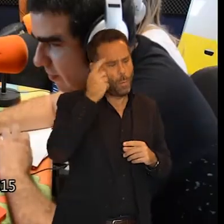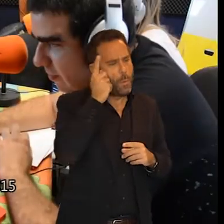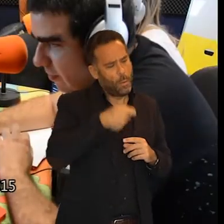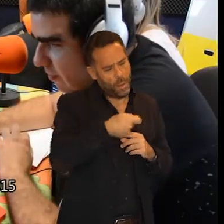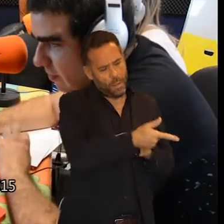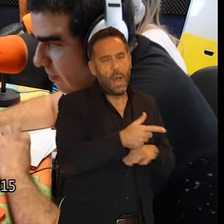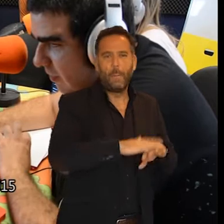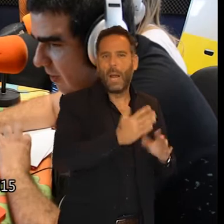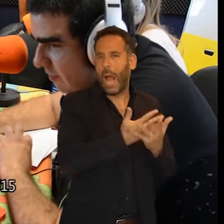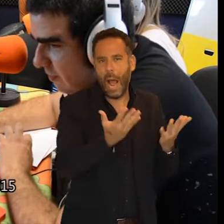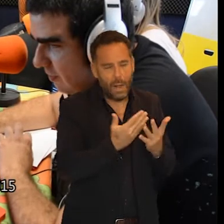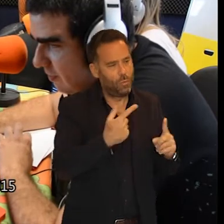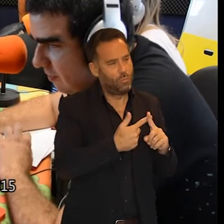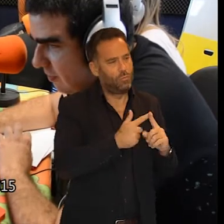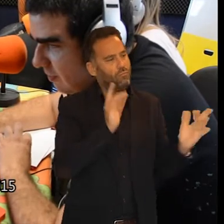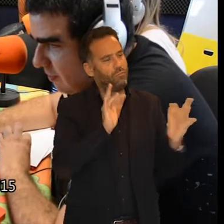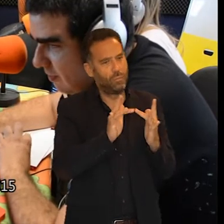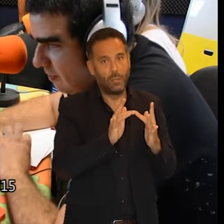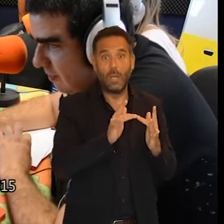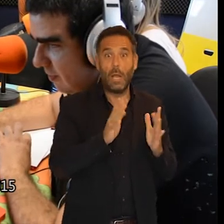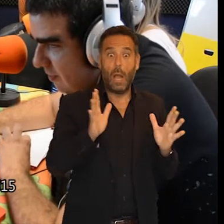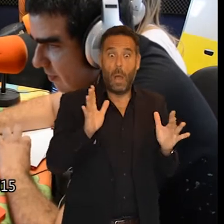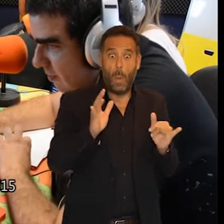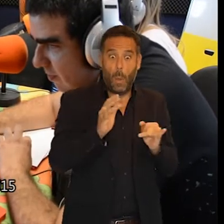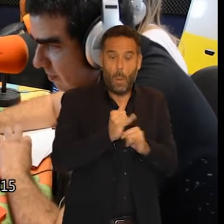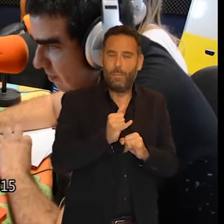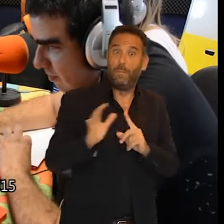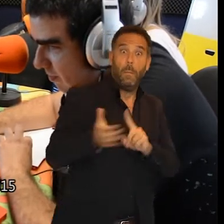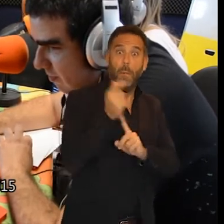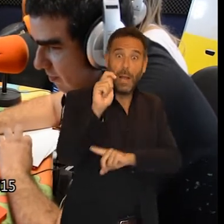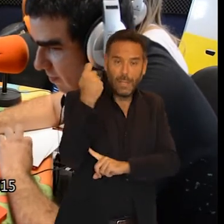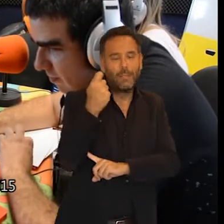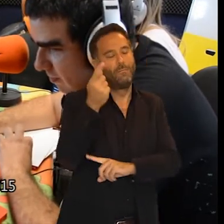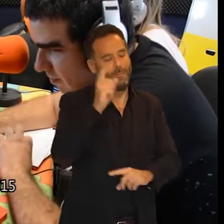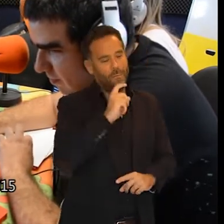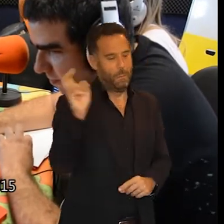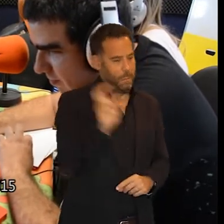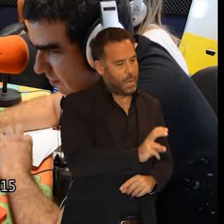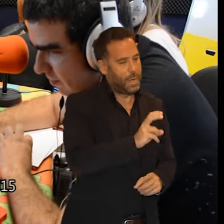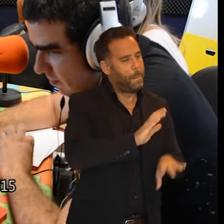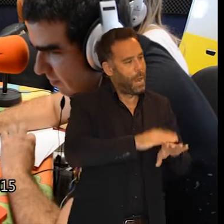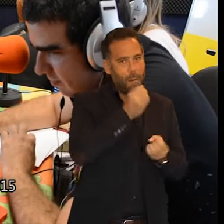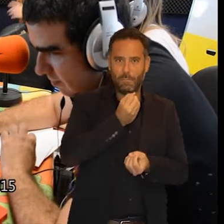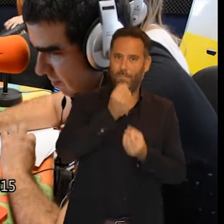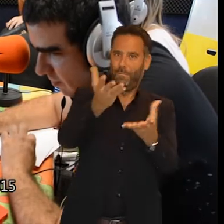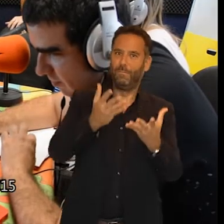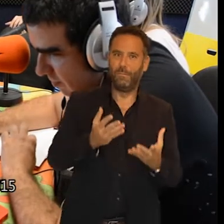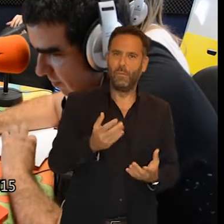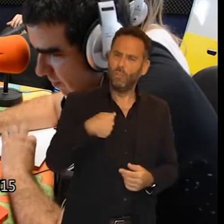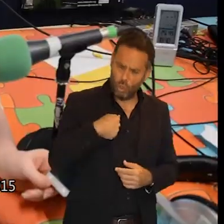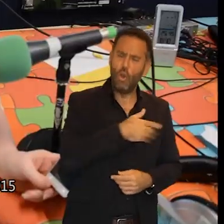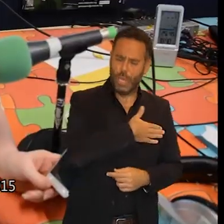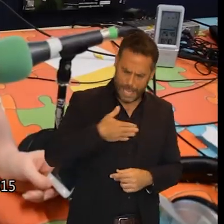pásanoslo porque la verdad que nos hace falta. Cuando lleguemos a los pesos saludables, también vendremos para decirlo, ¿eh? Hombre, yo pienso llegar a